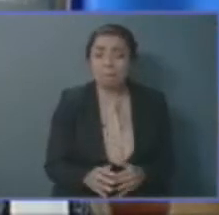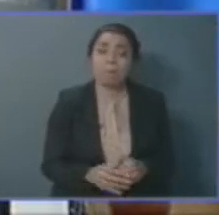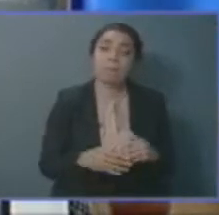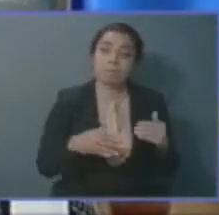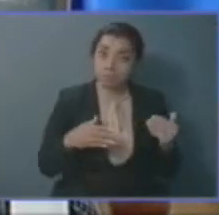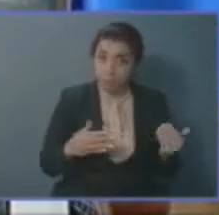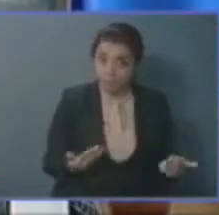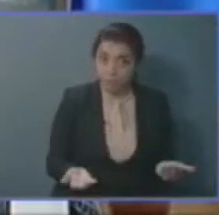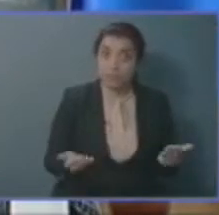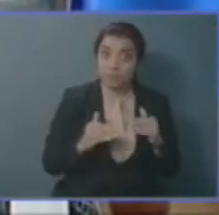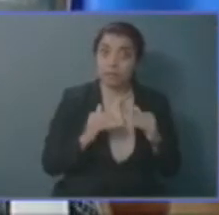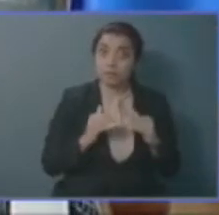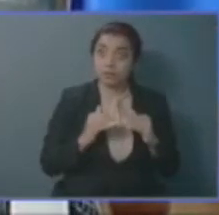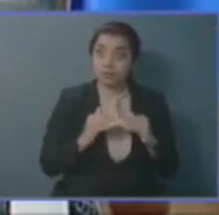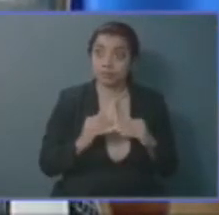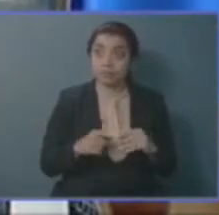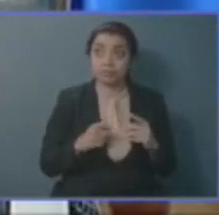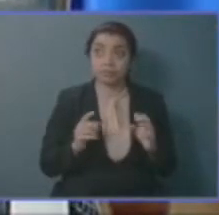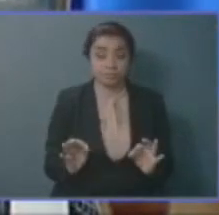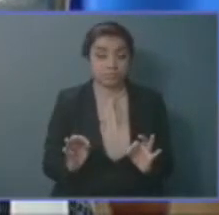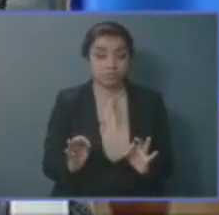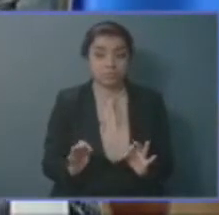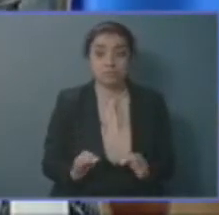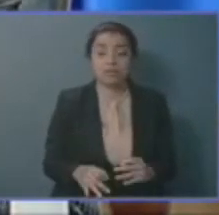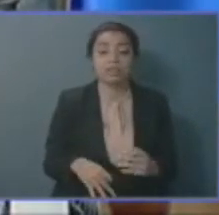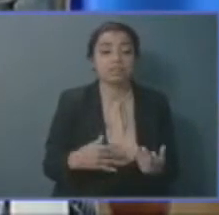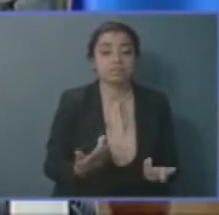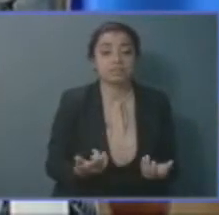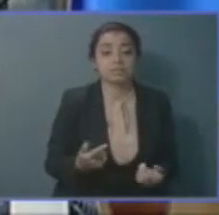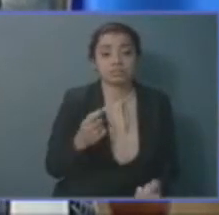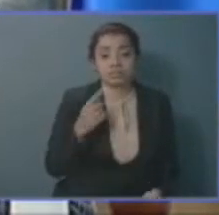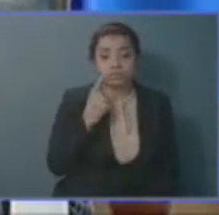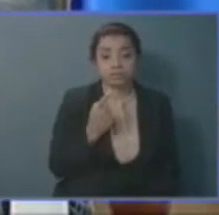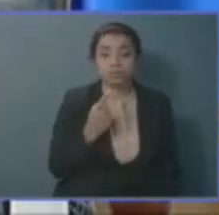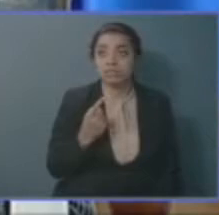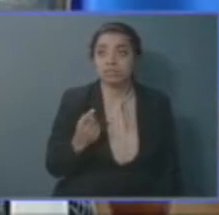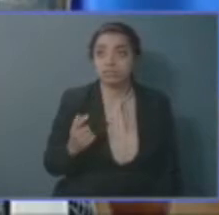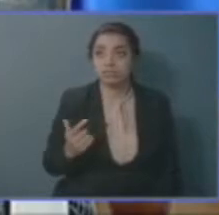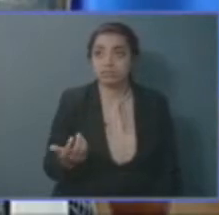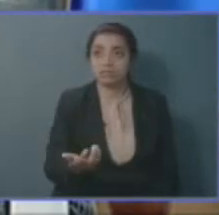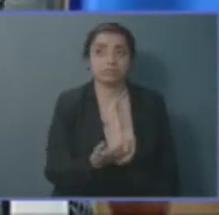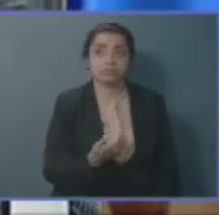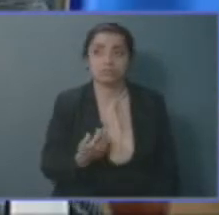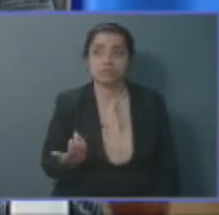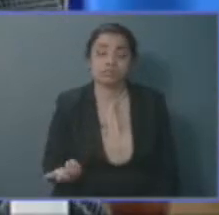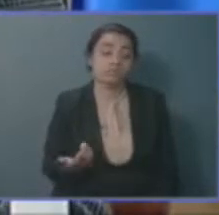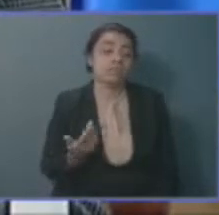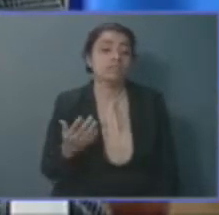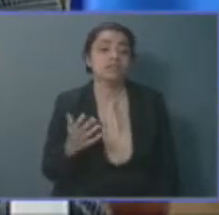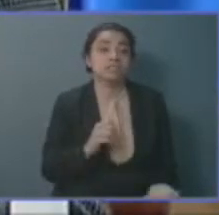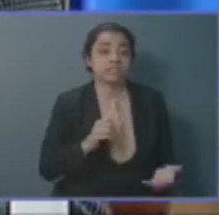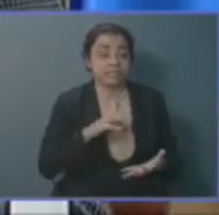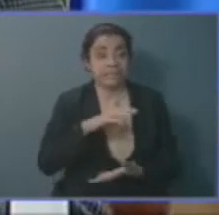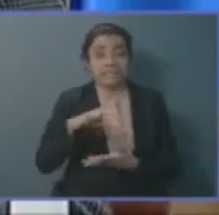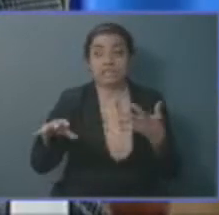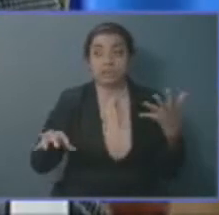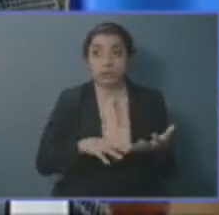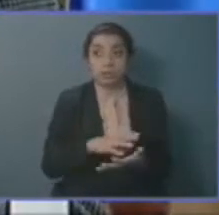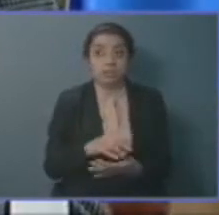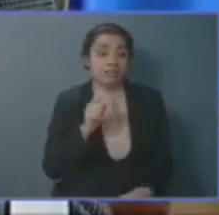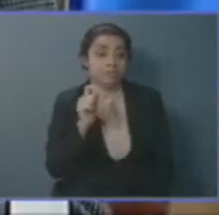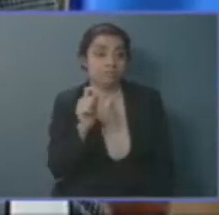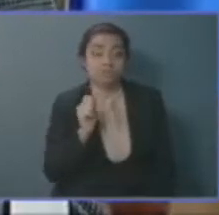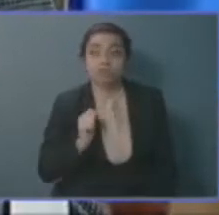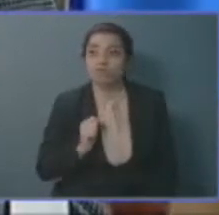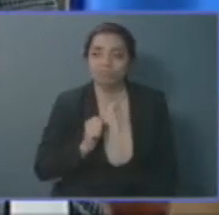Además evita, como se pretendió desde un inicio, que haya un desorden en cuanto a la inexistencia